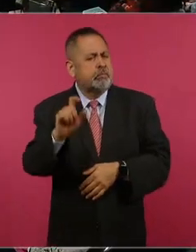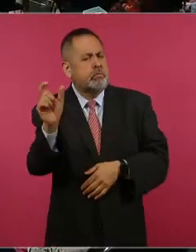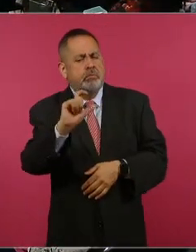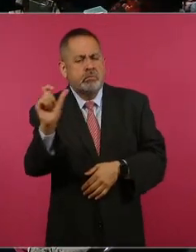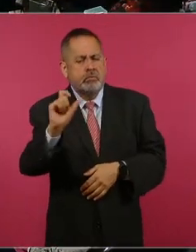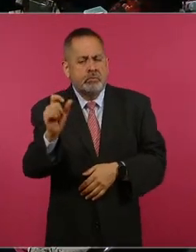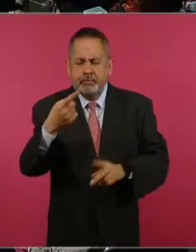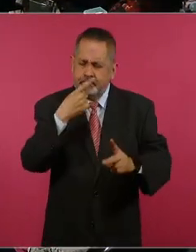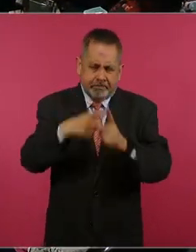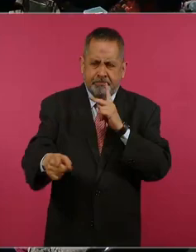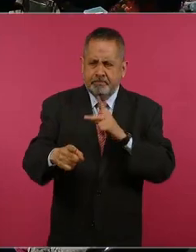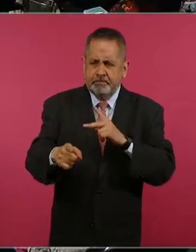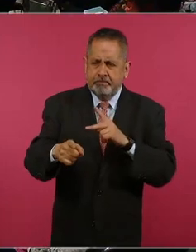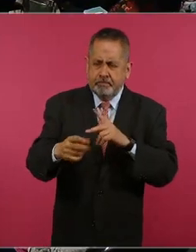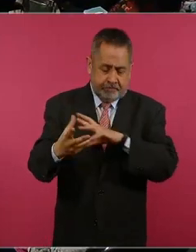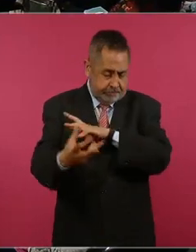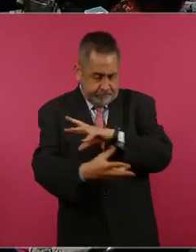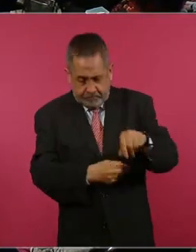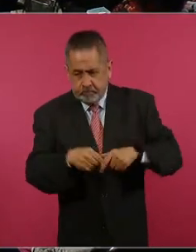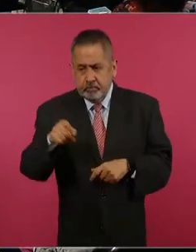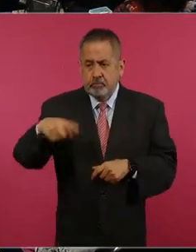Hasta hace muy poco.